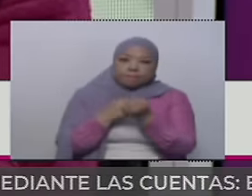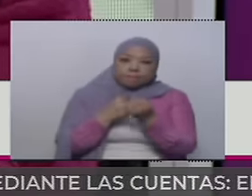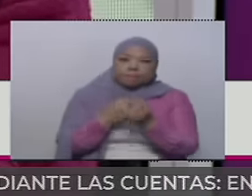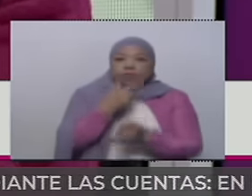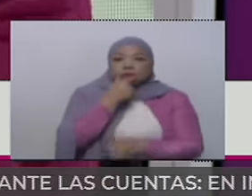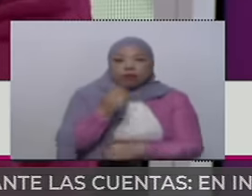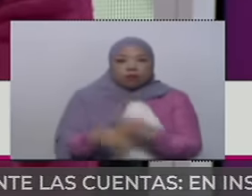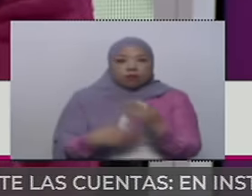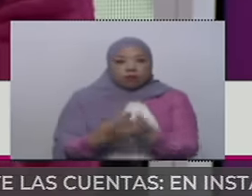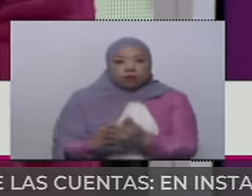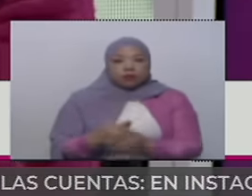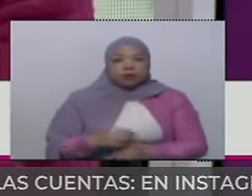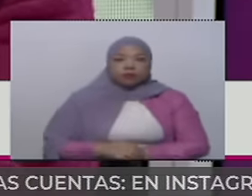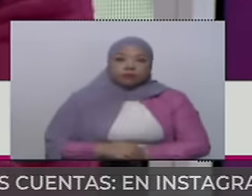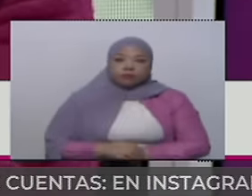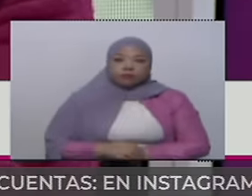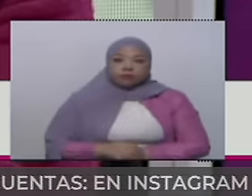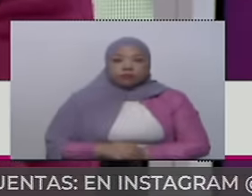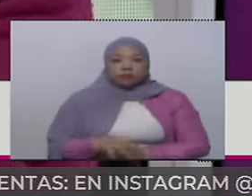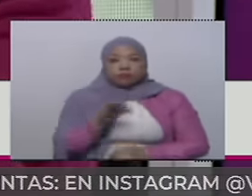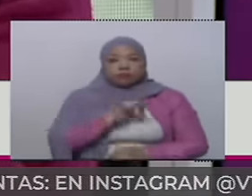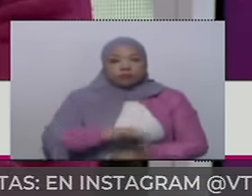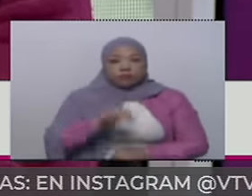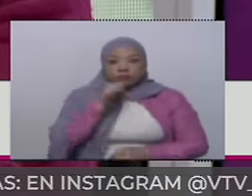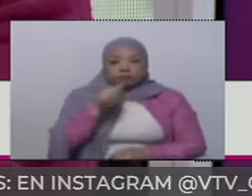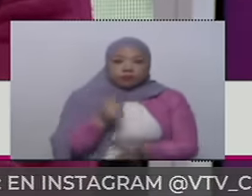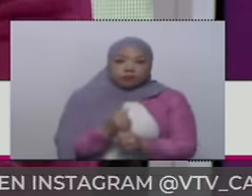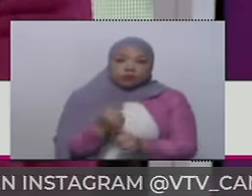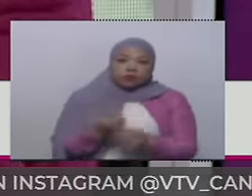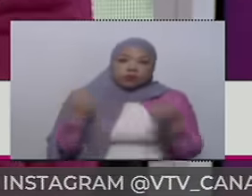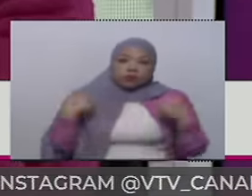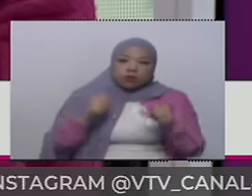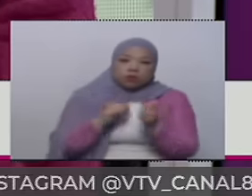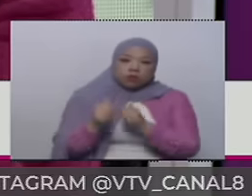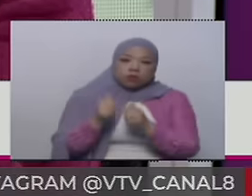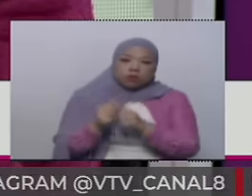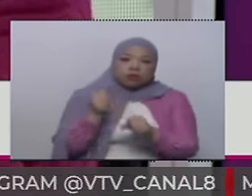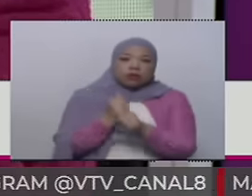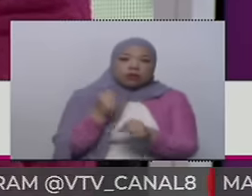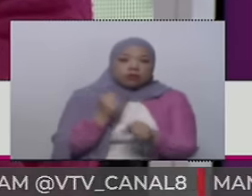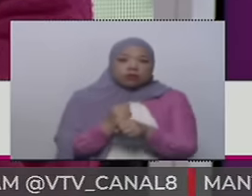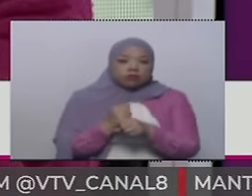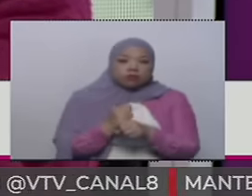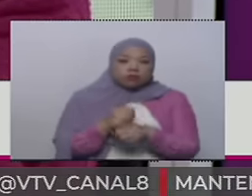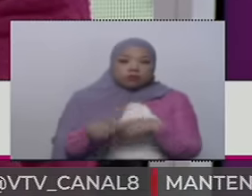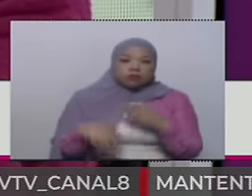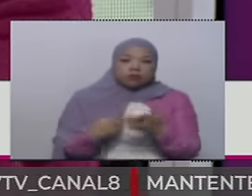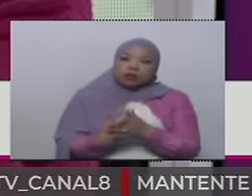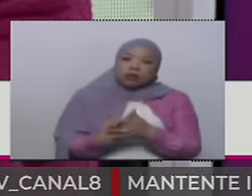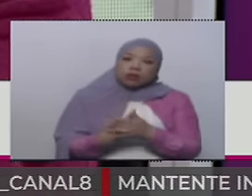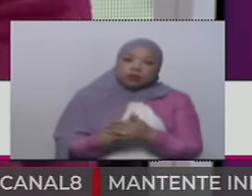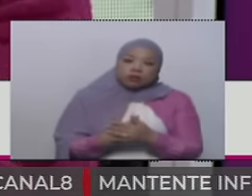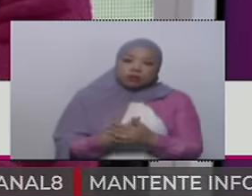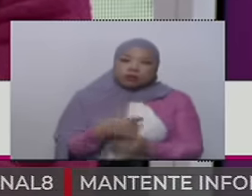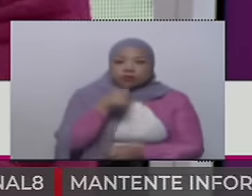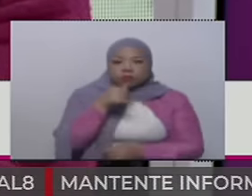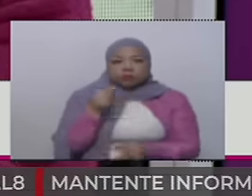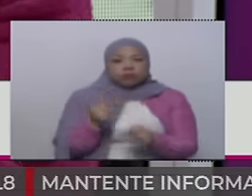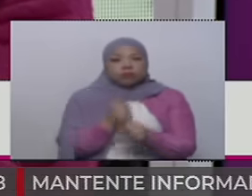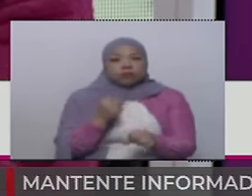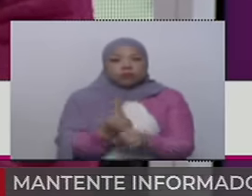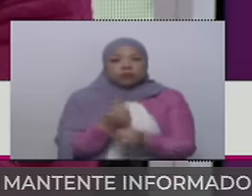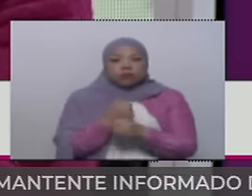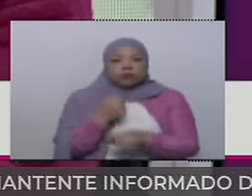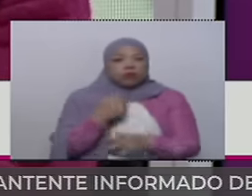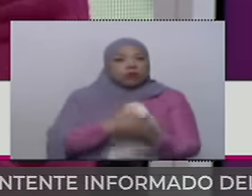fáciles de hacer y que realmente solo es disciplina, disciplina, empeño y trabajar con mucho amor